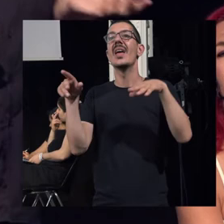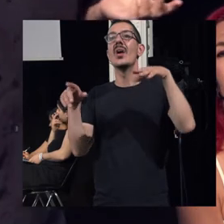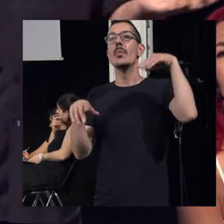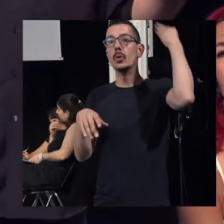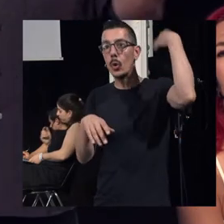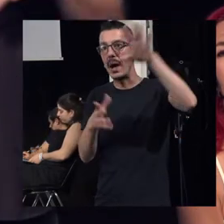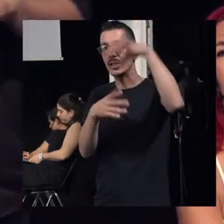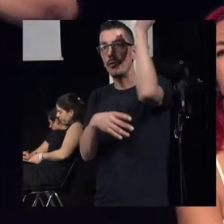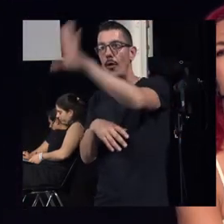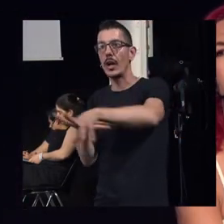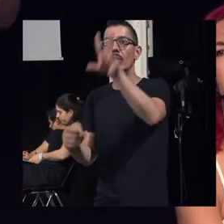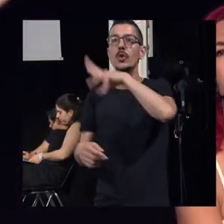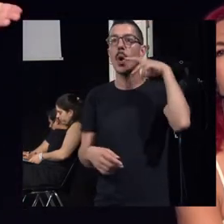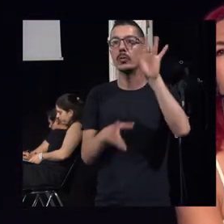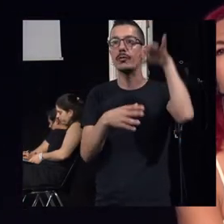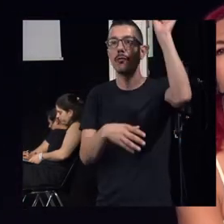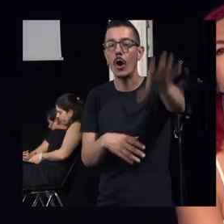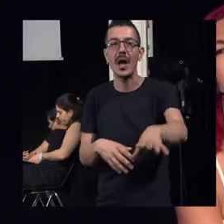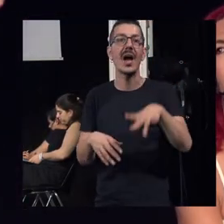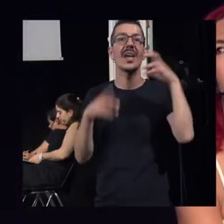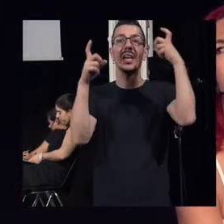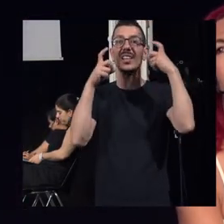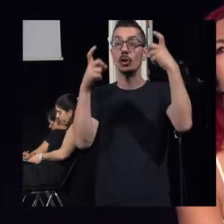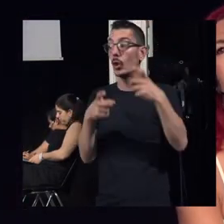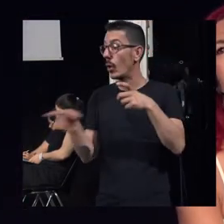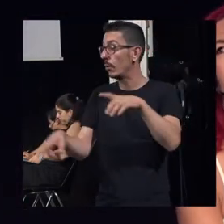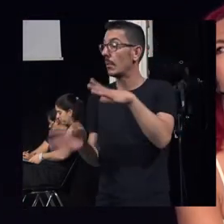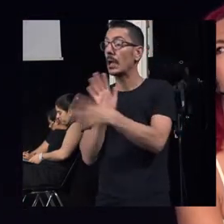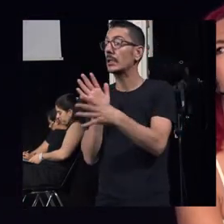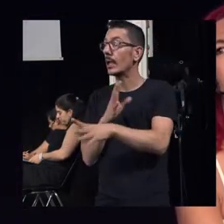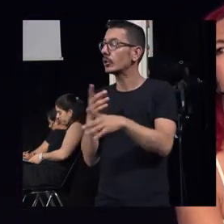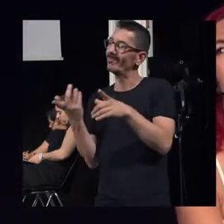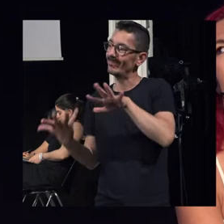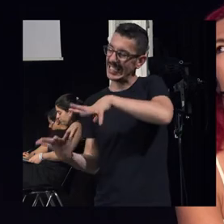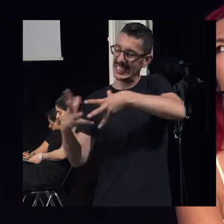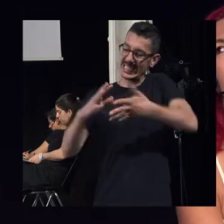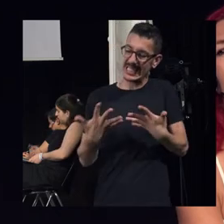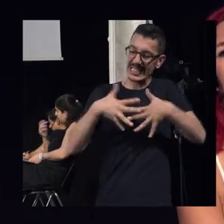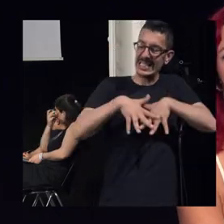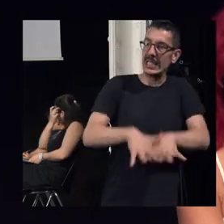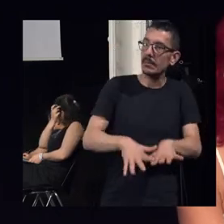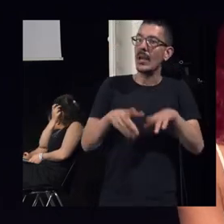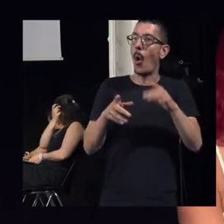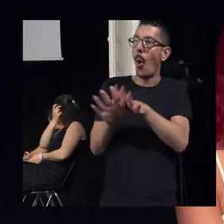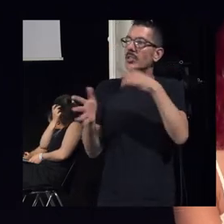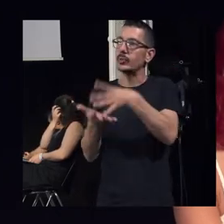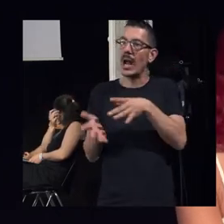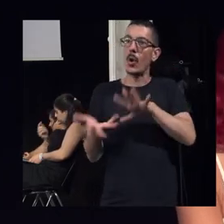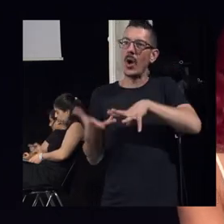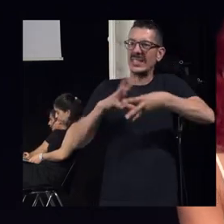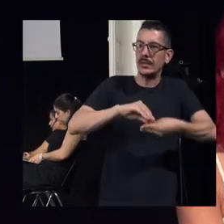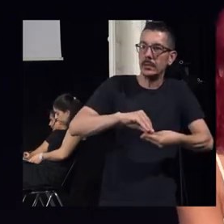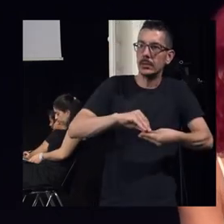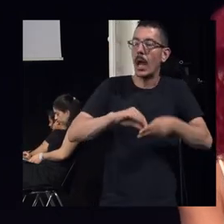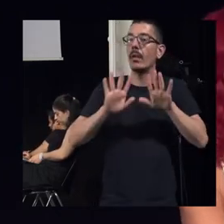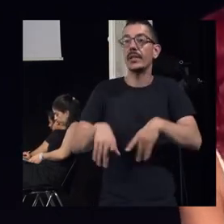intentó asimilar o expulsar o eliminar a los gitanos. Pasa que con las gitanas les ha salido mal. ¿Y cómo funciona ese mecanismo que